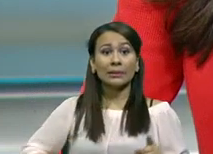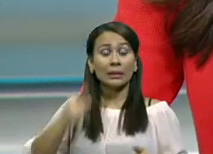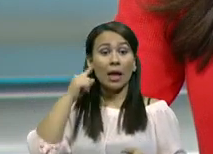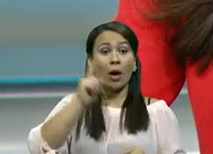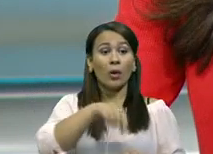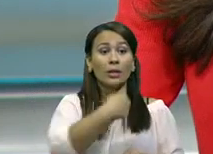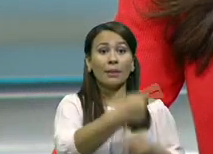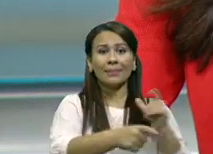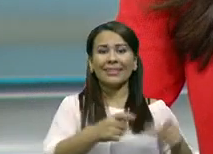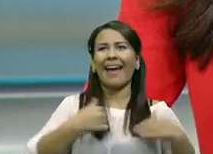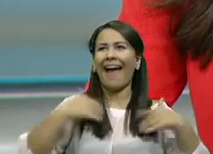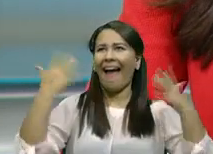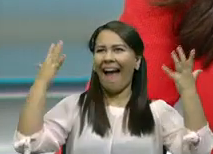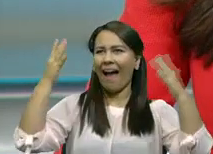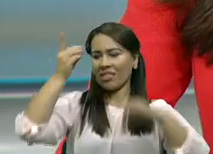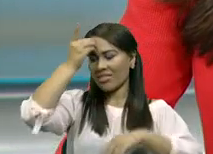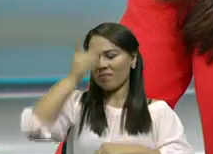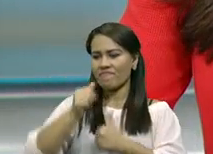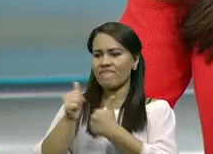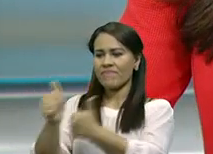en cambio, celebraron la decisión.